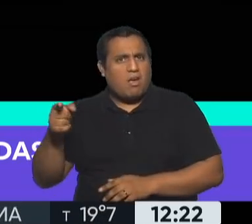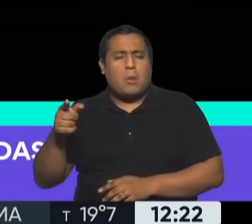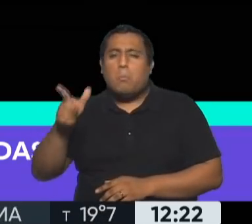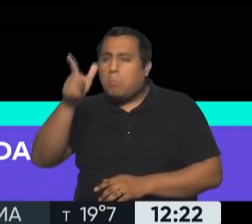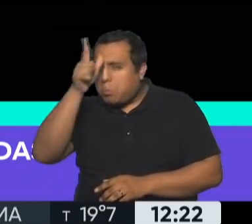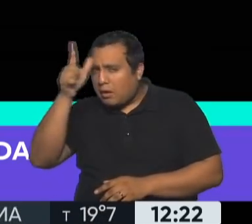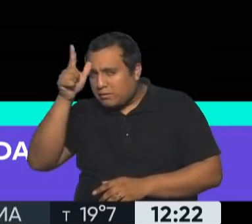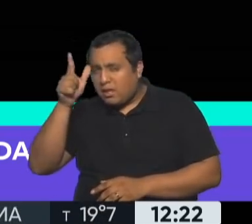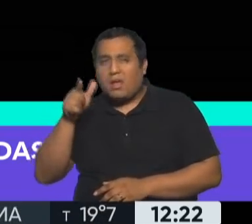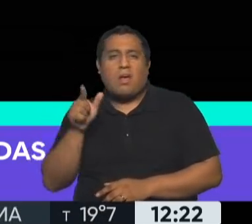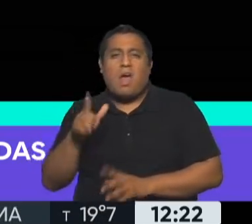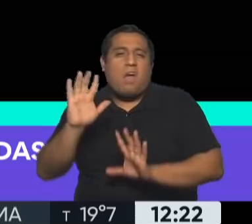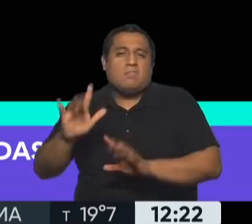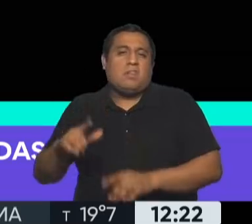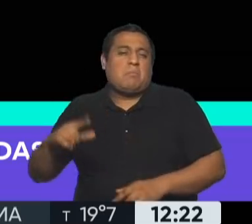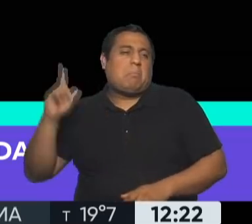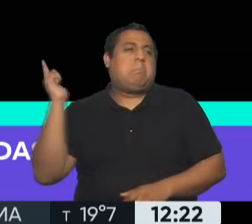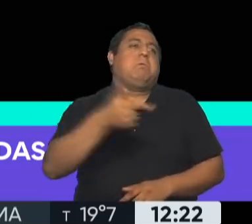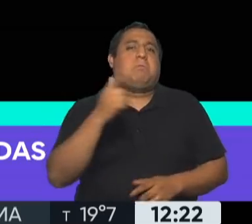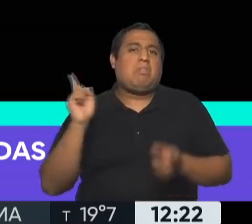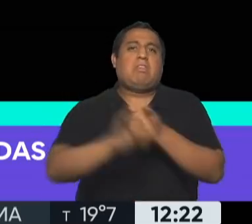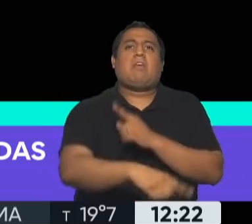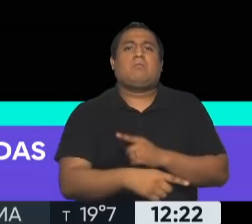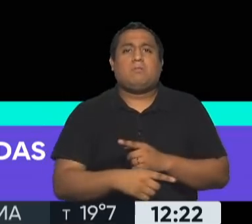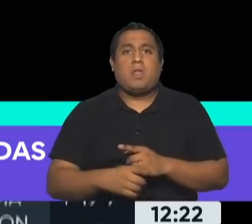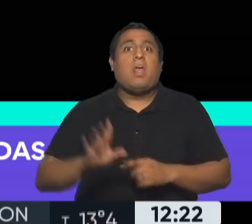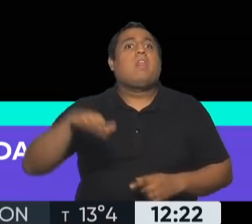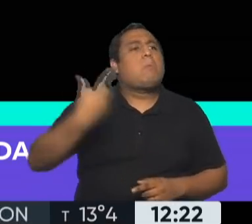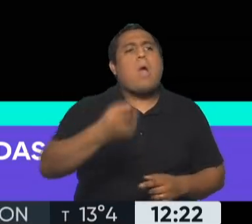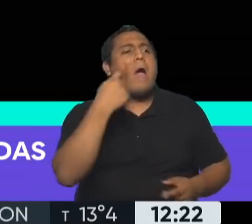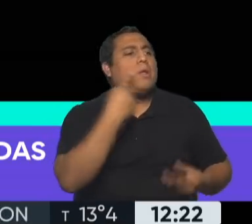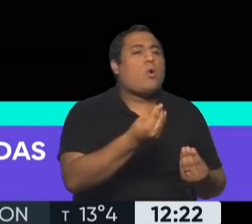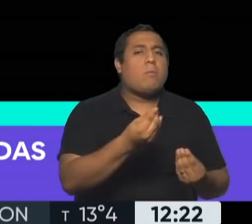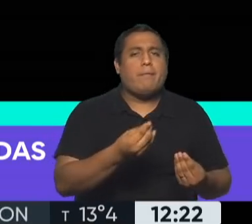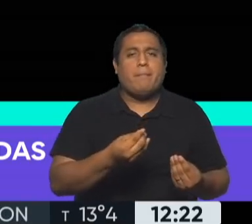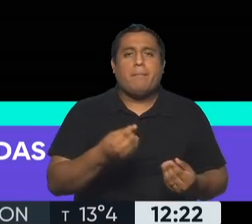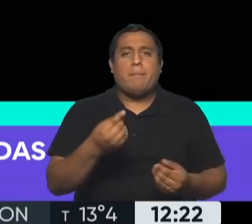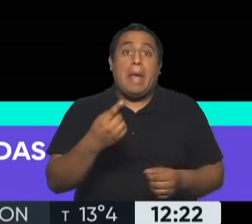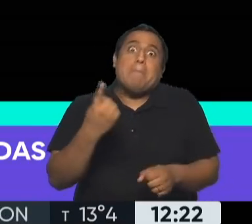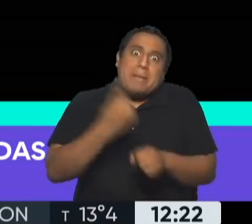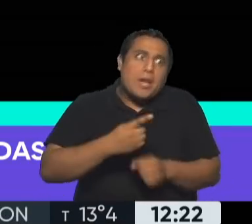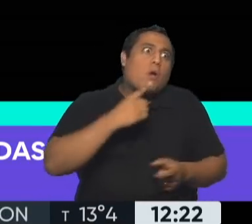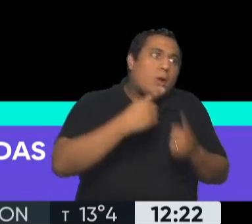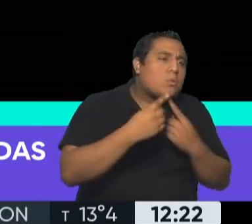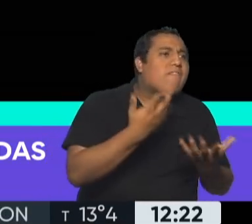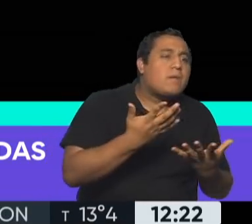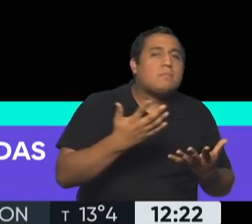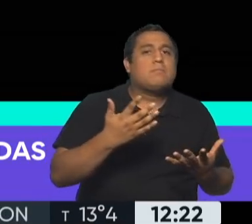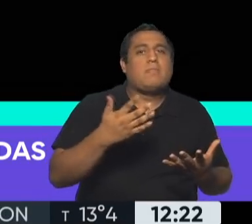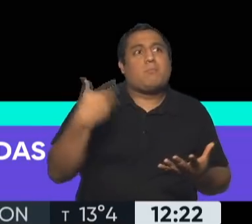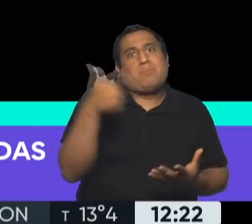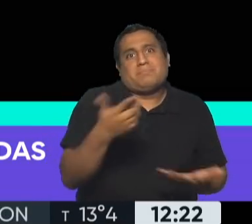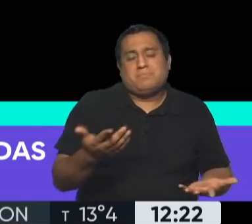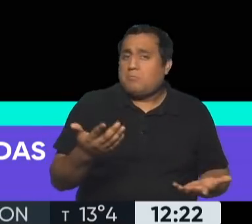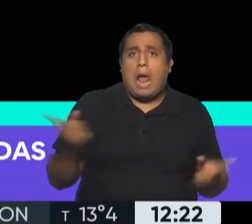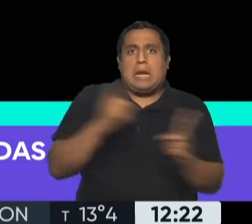estar acostumbradas a disparar primero y averiguar después. Bueno, parte de la repercusión que ya está generando este hecho que